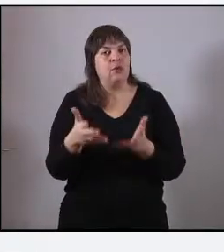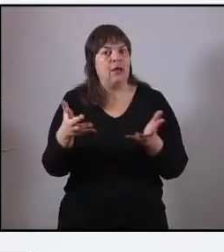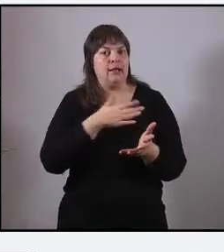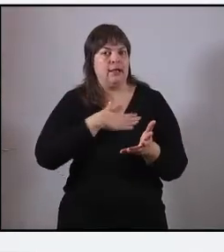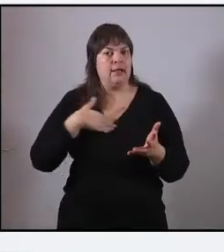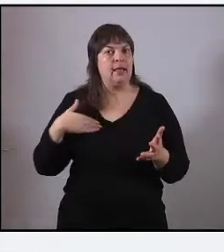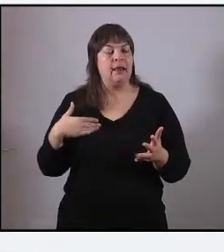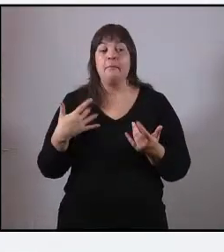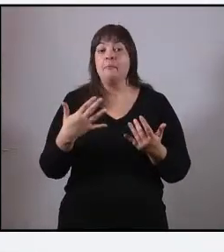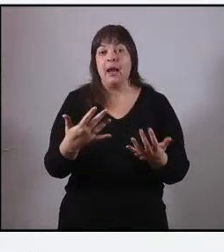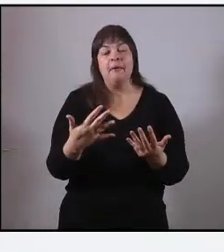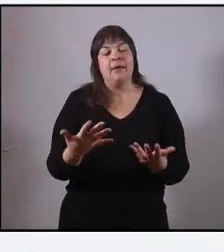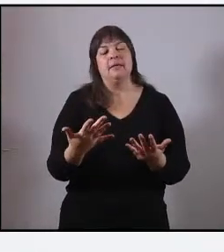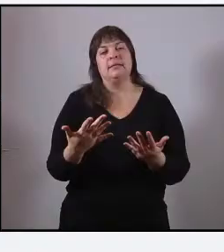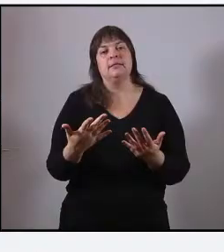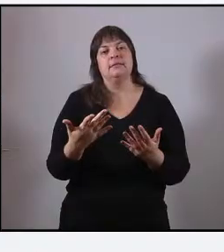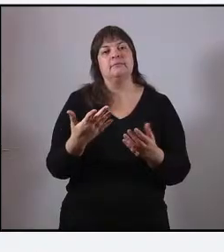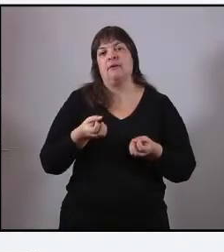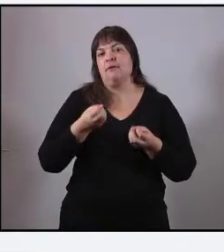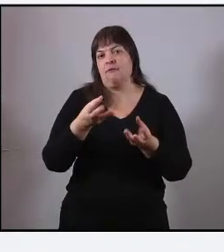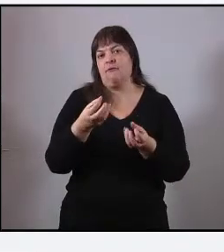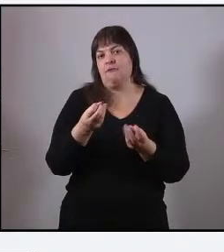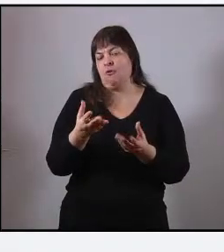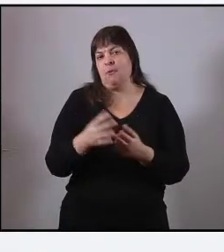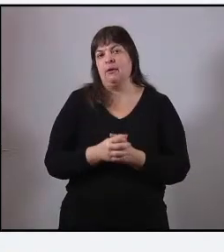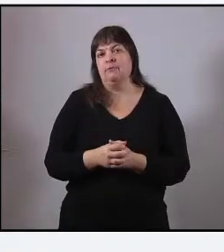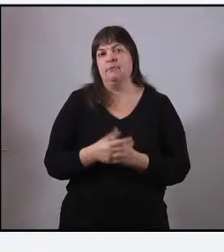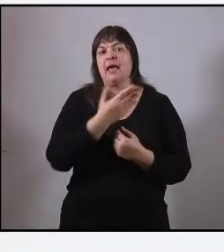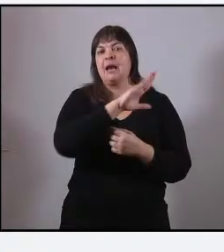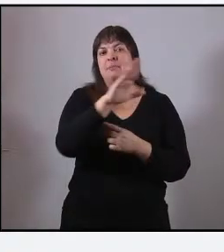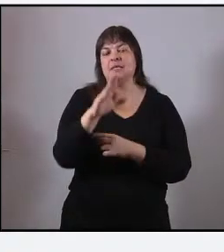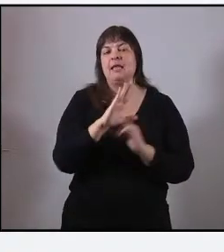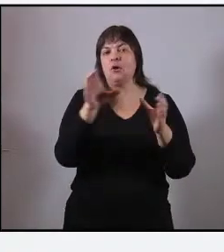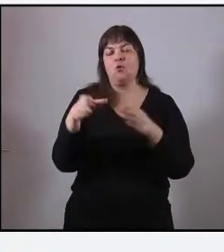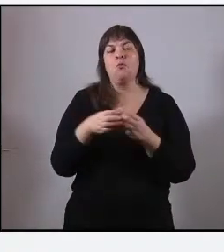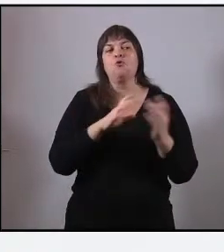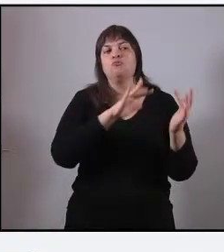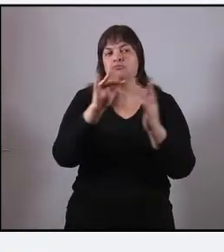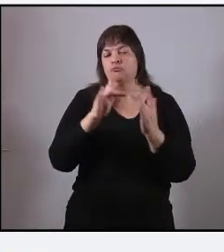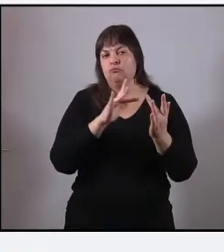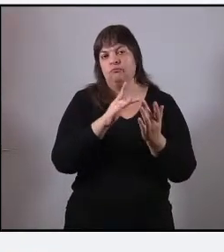se realizarán esas comunicaciones con los distintos representantes de los partidos.